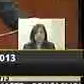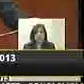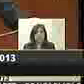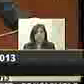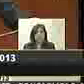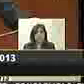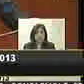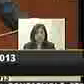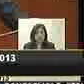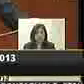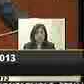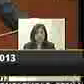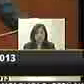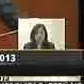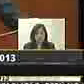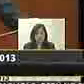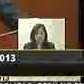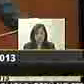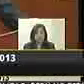agro gestionados por MINAC.